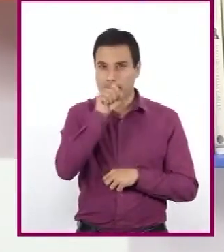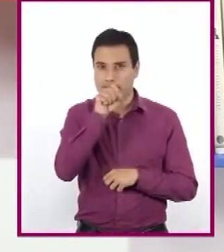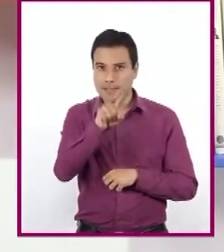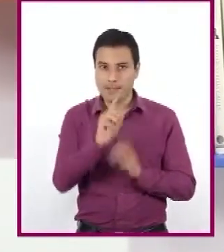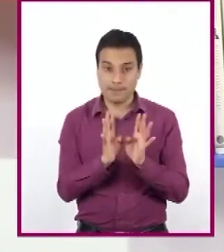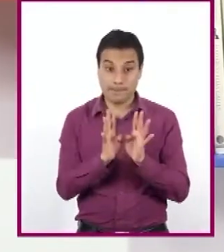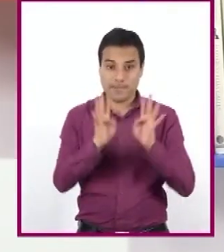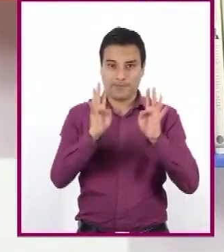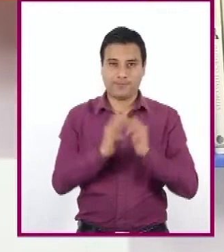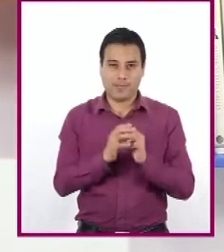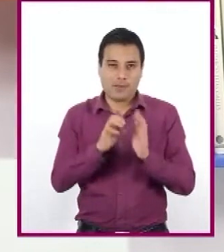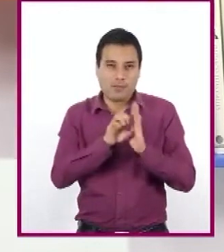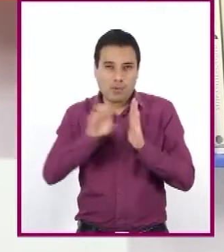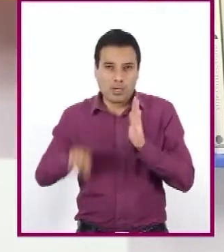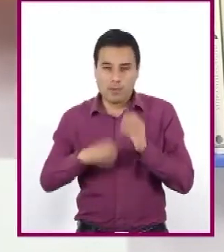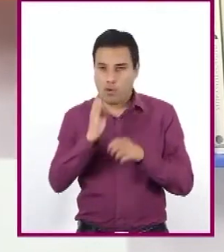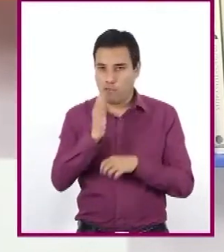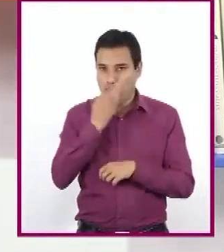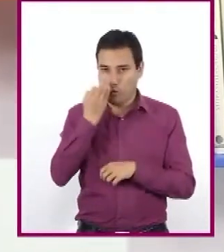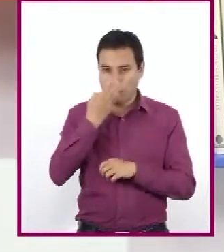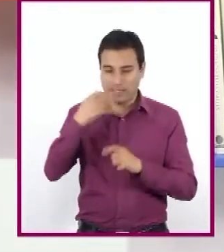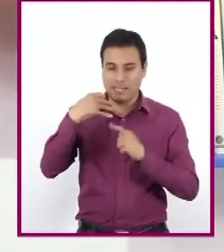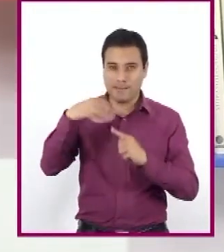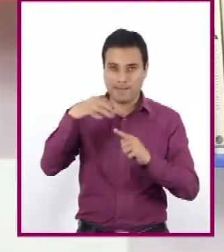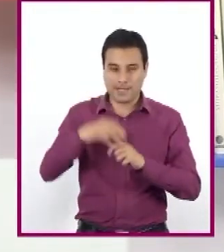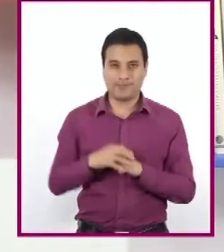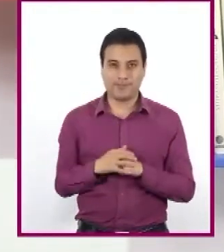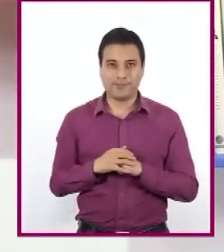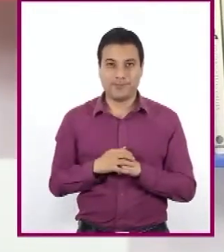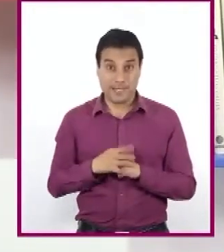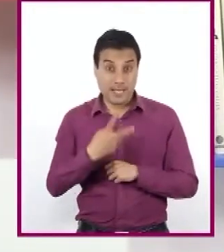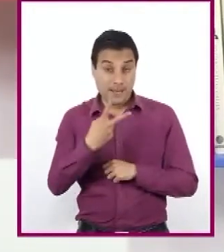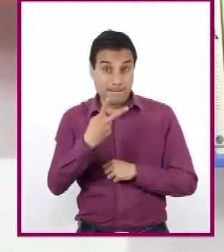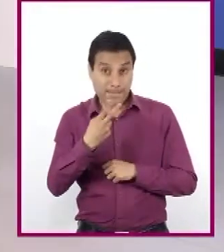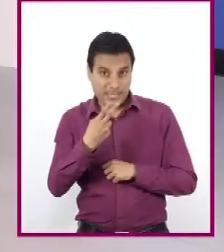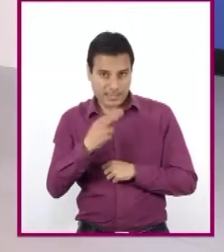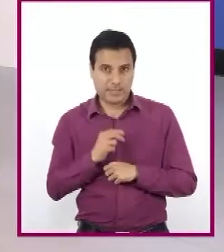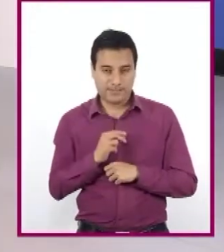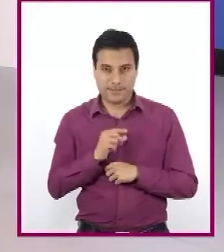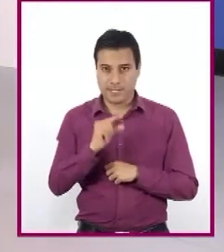flor campana, pinzas y bisturí, charola de disección.